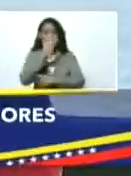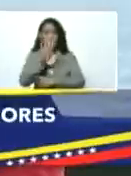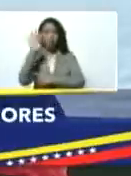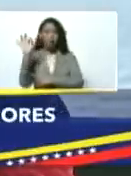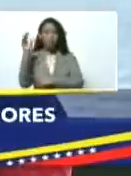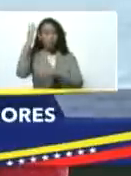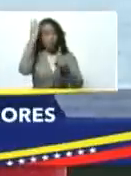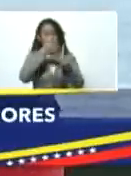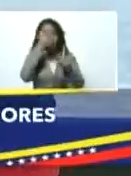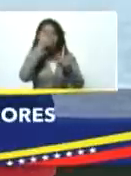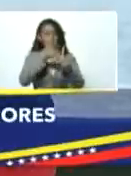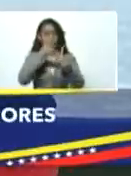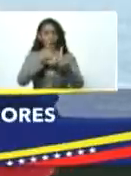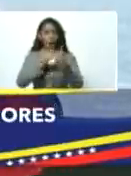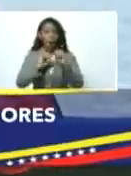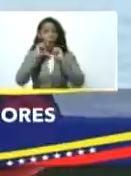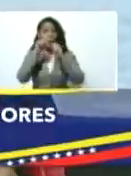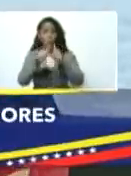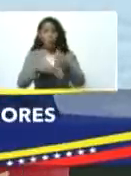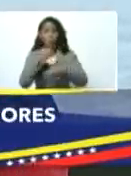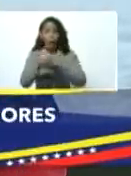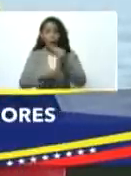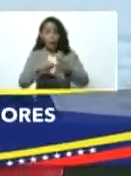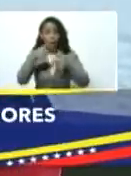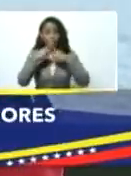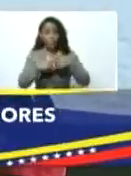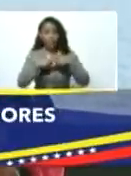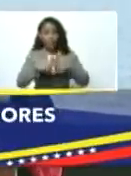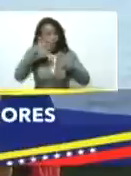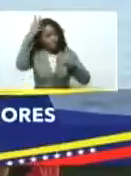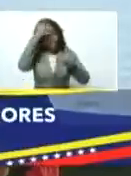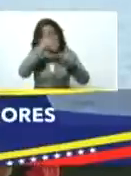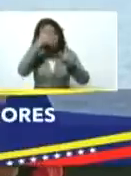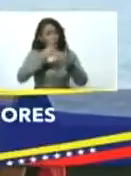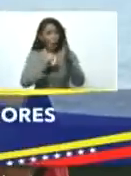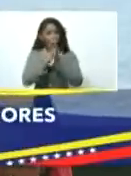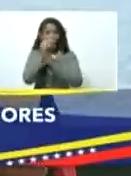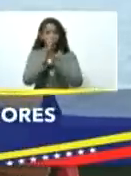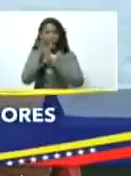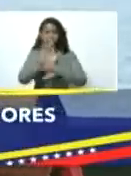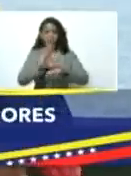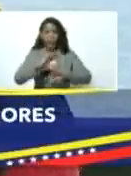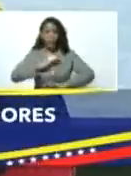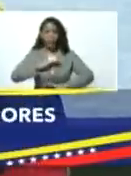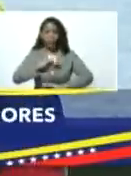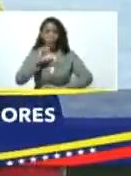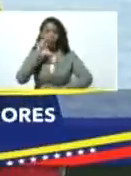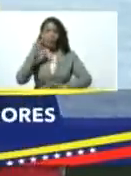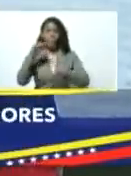la formación y le empezamos a dar talleres a muchos de estos emprendedores, ya van beneficiándose unos